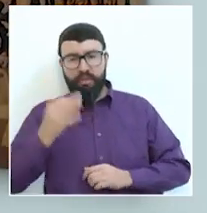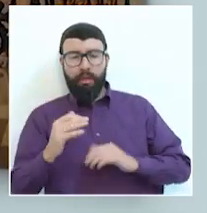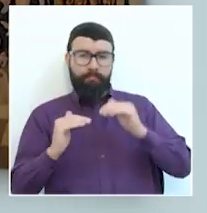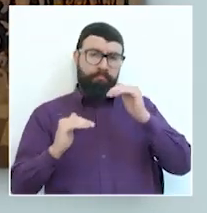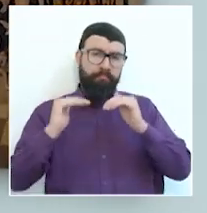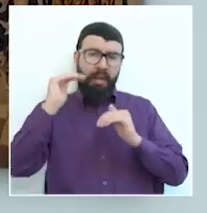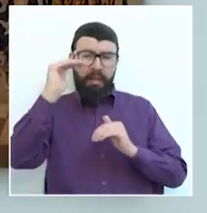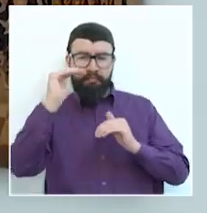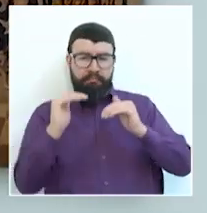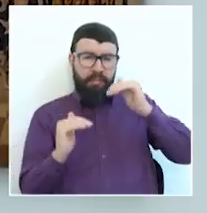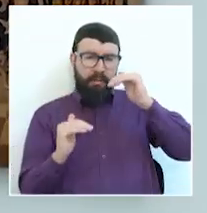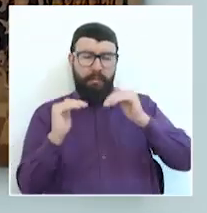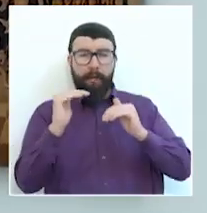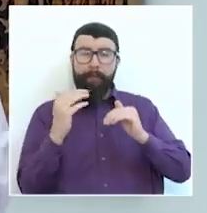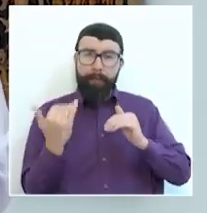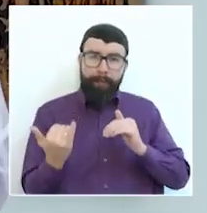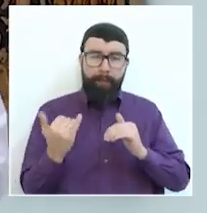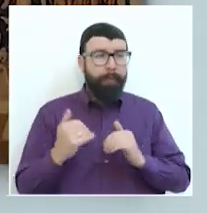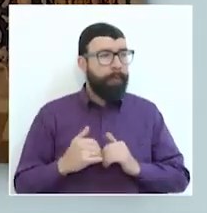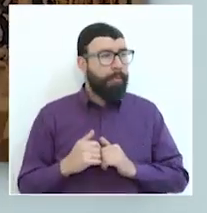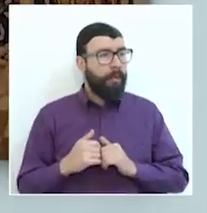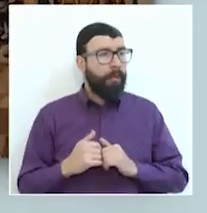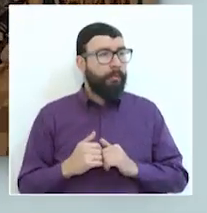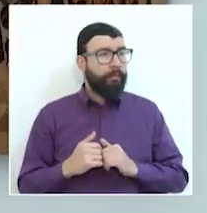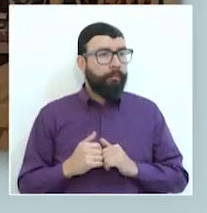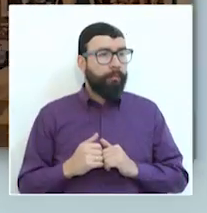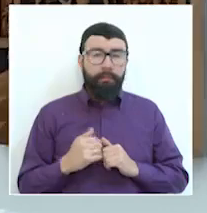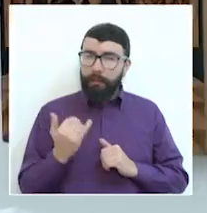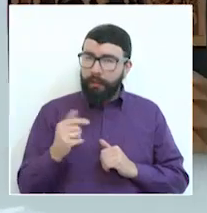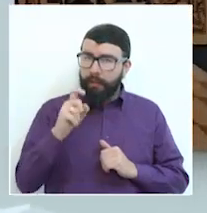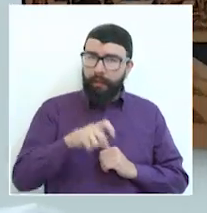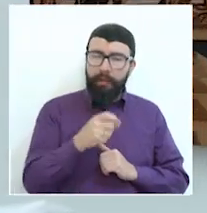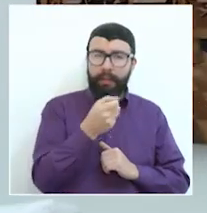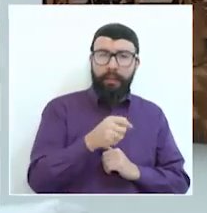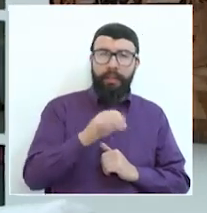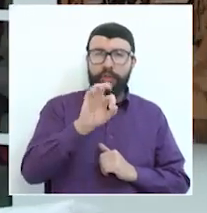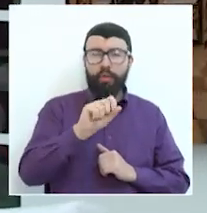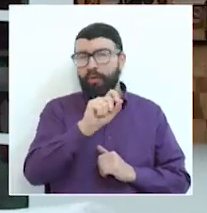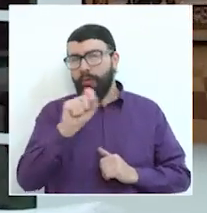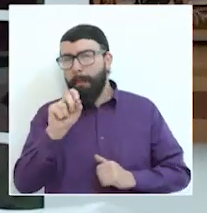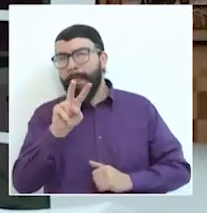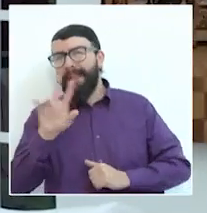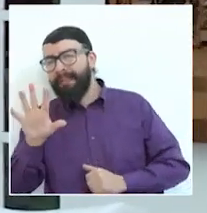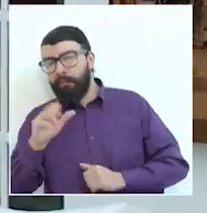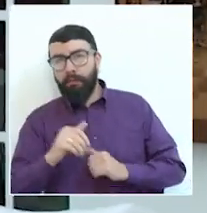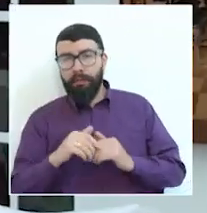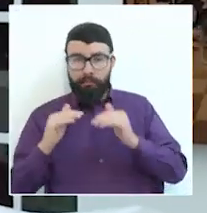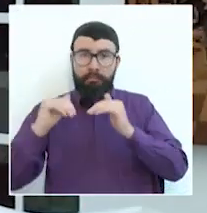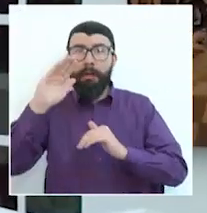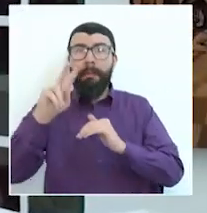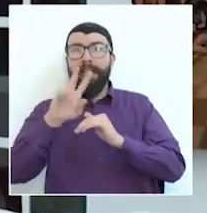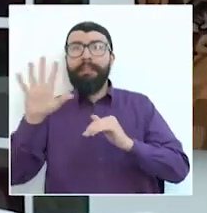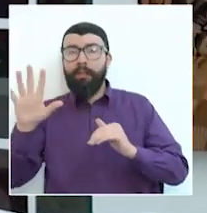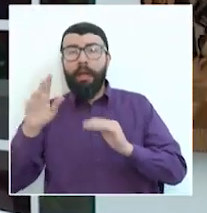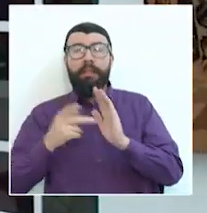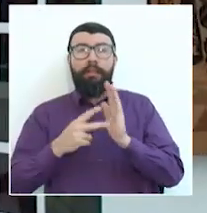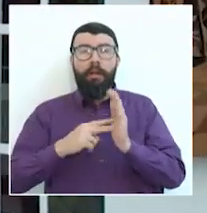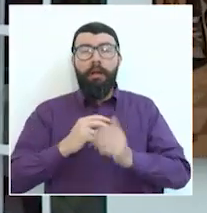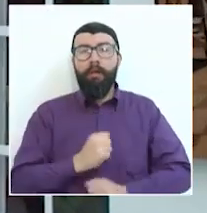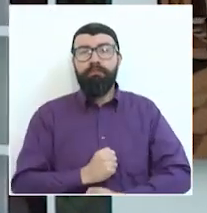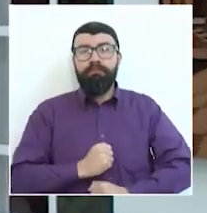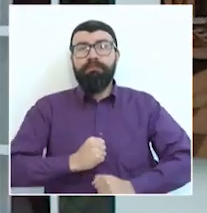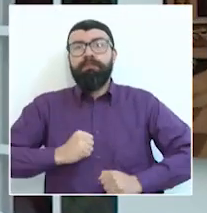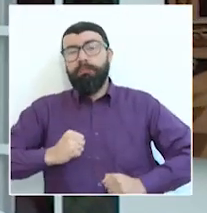de masa corporal ya te puedes bajar. Siempre debe estar entre 18 y 25. Si está por encima de 25, hablamos